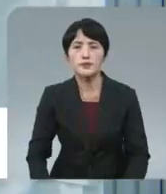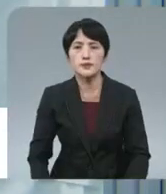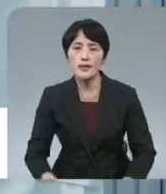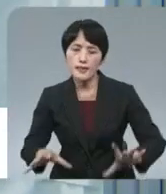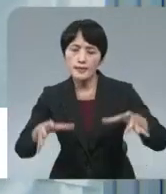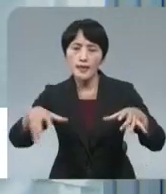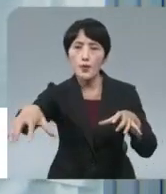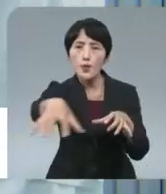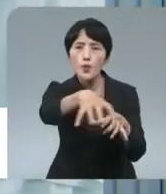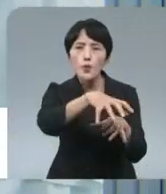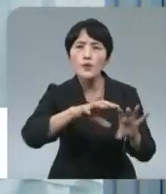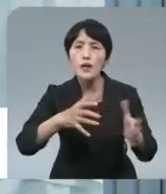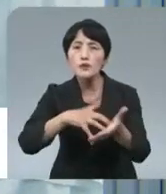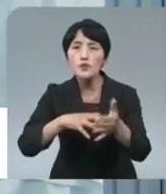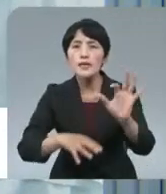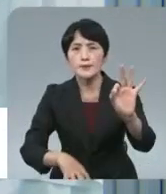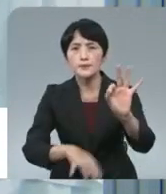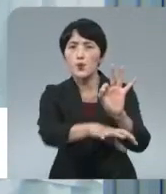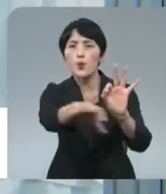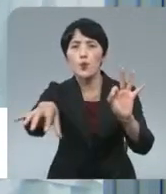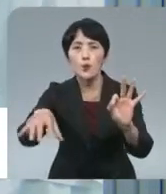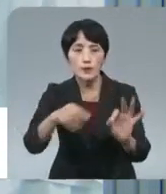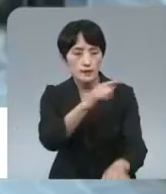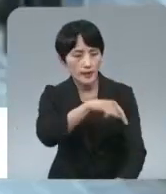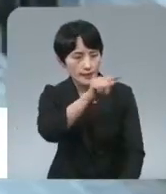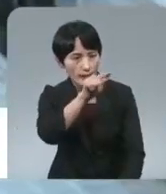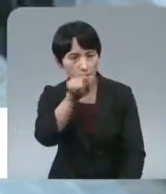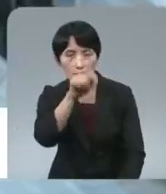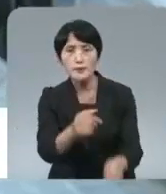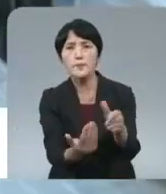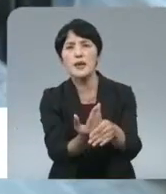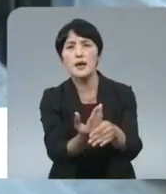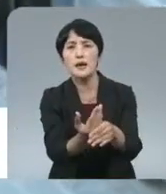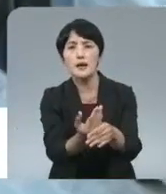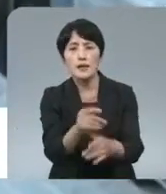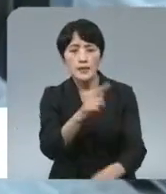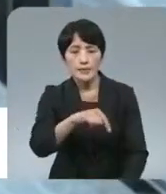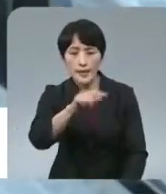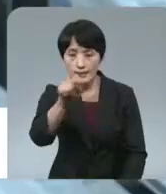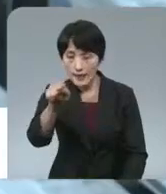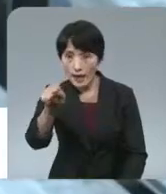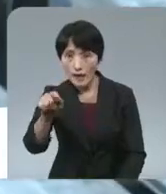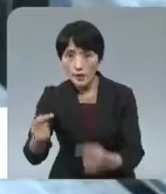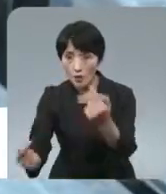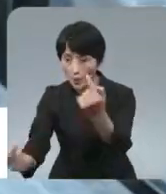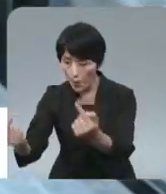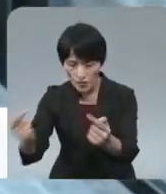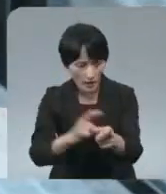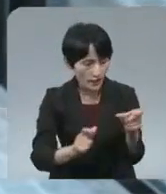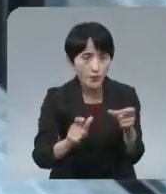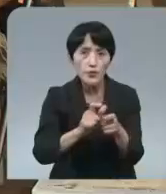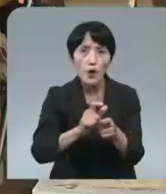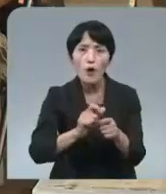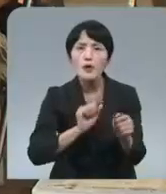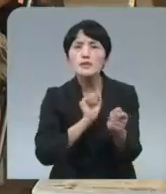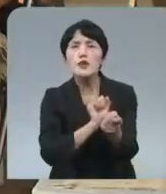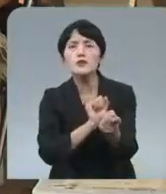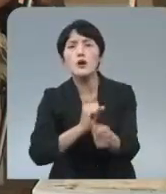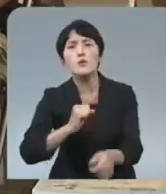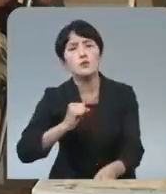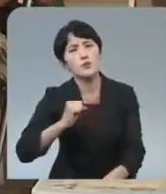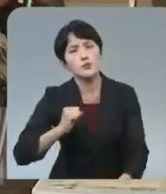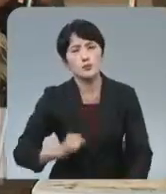contagios según informa la variante delta plus detectada en 10 países hasta la fecha es más contagiosa y bastante más